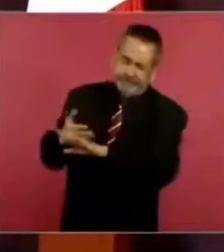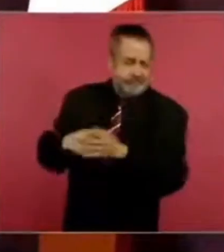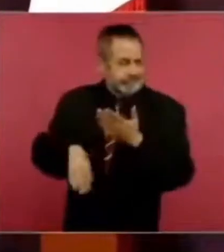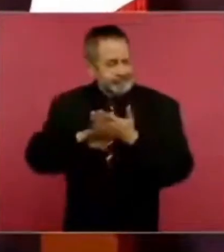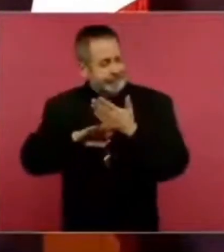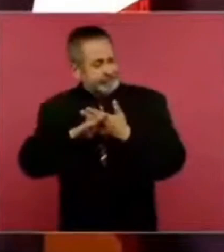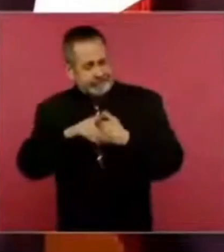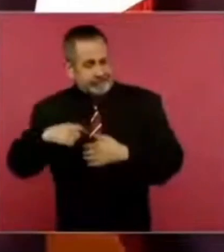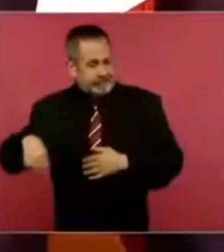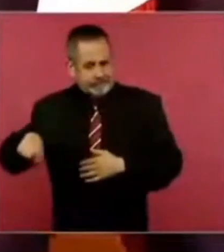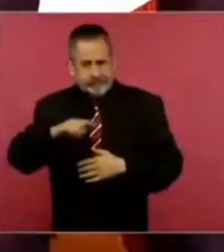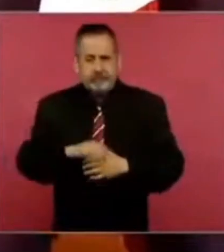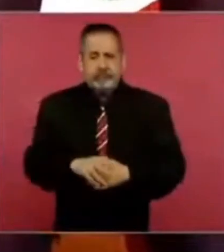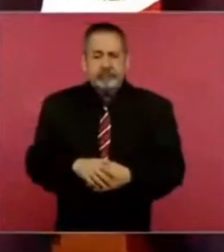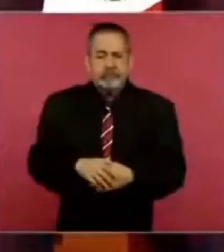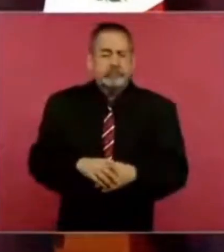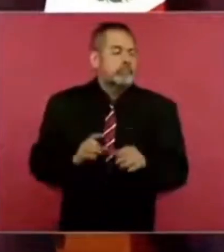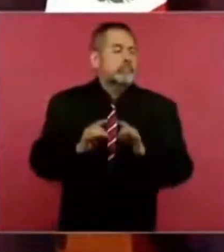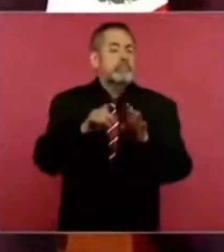trabajadora